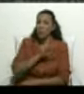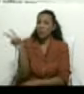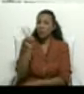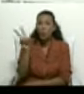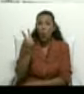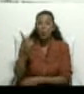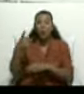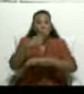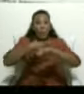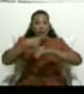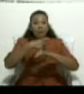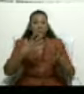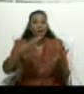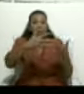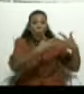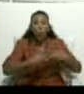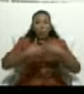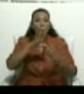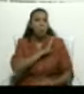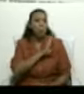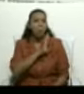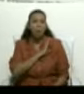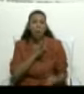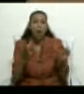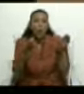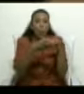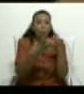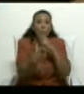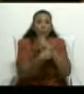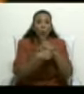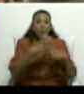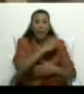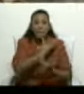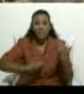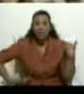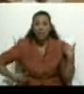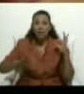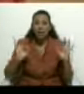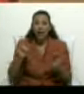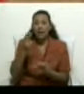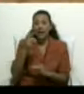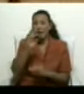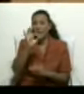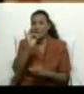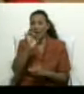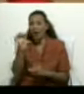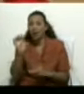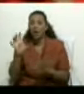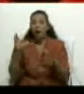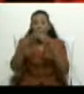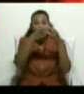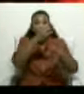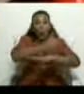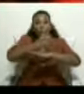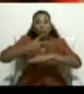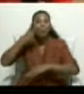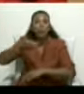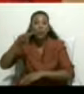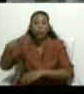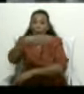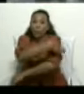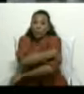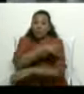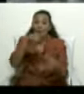manejaba el gobierno estadounidense y sus vínculos con el exministro de Petróleo, Rafael Ramírez, y actores políticos de